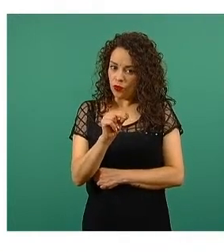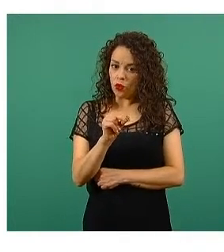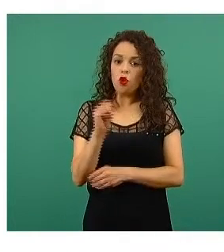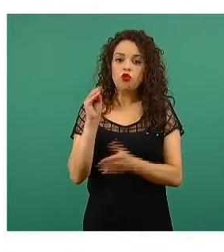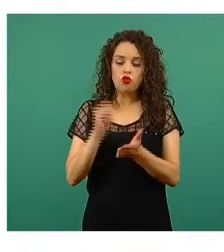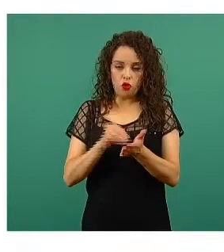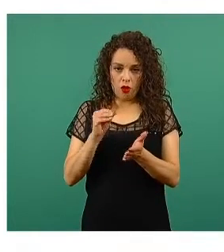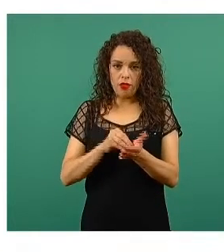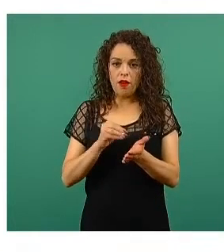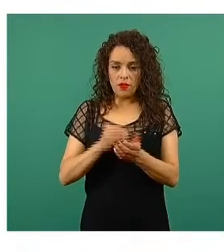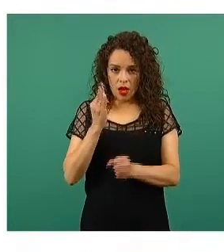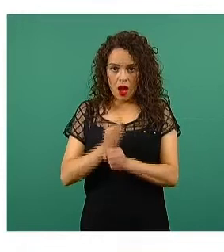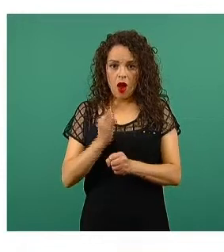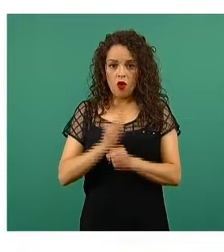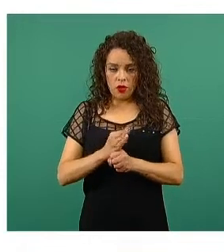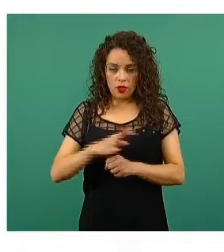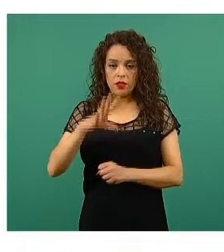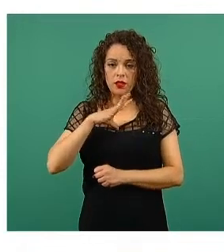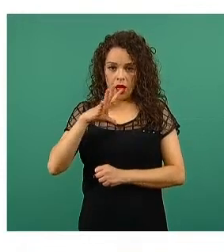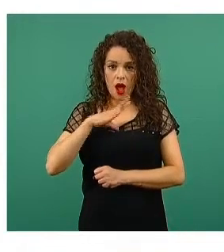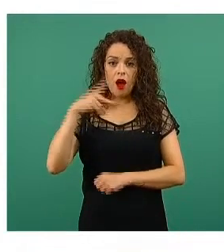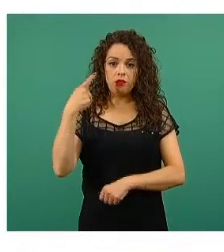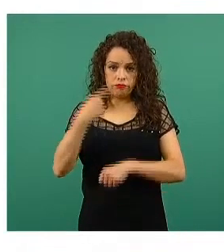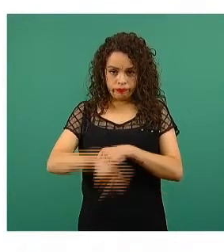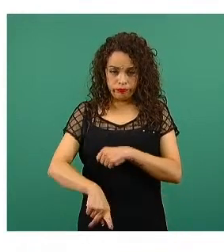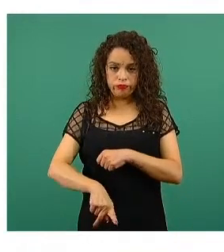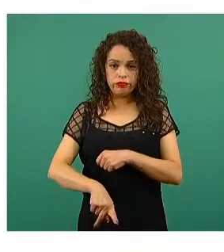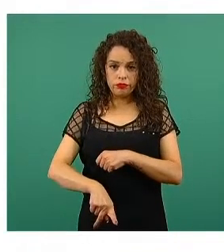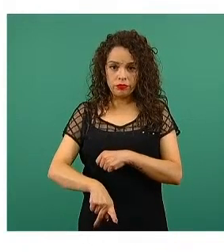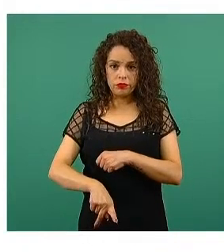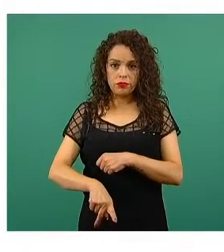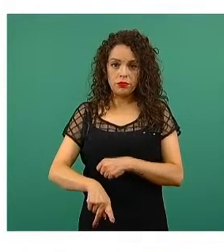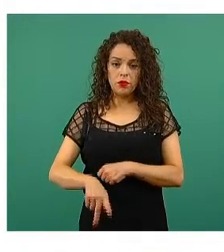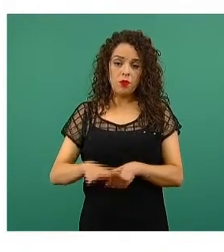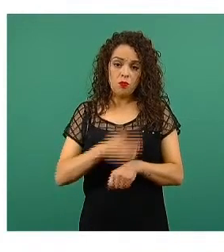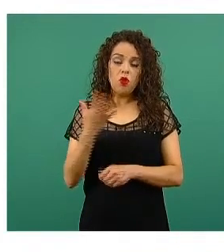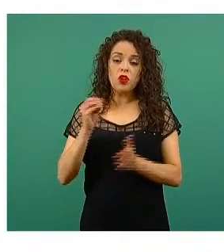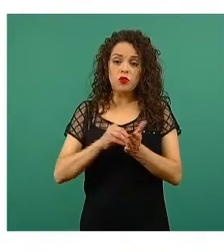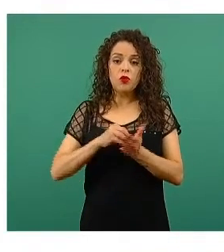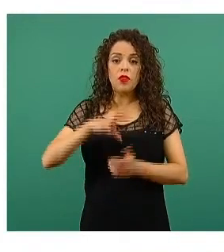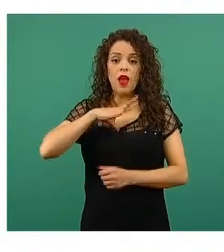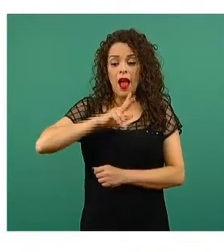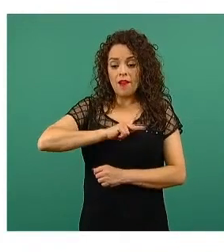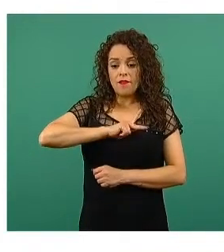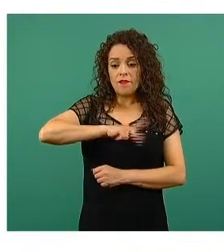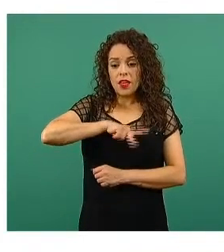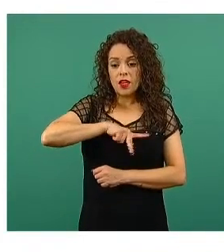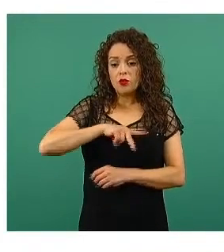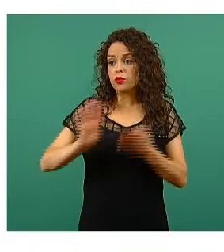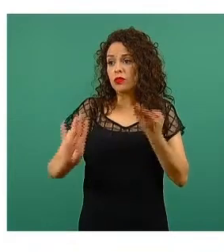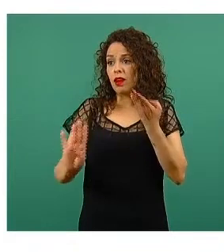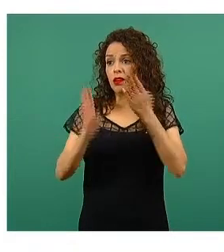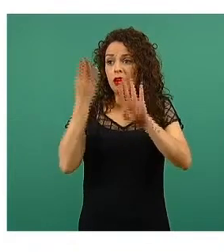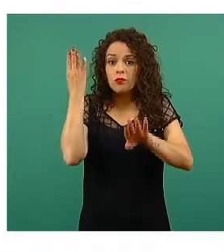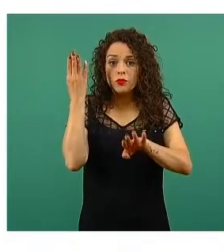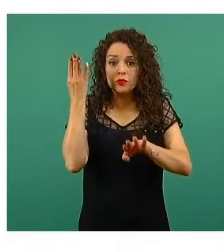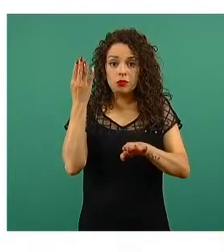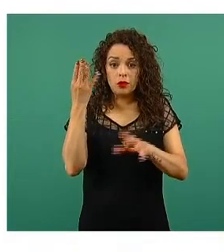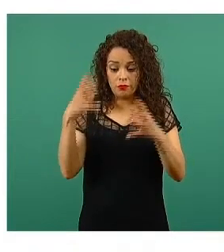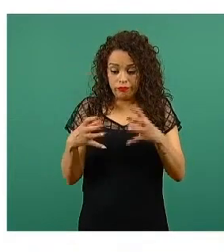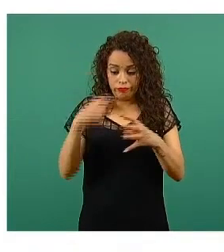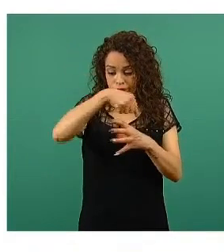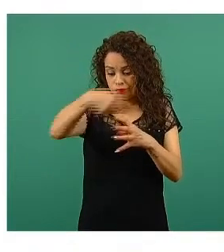en riesgo mientras exista este virus en el mundo. Y